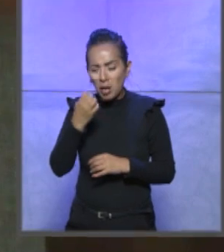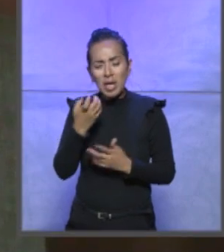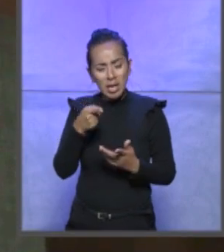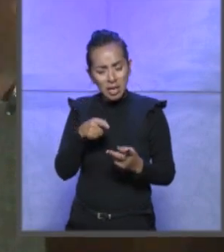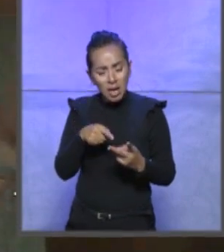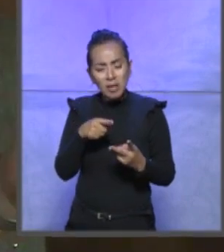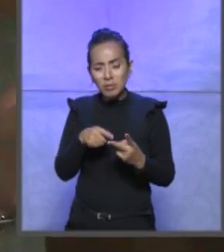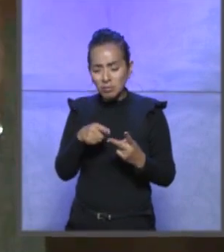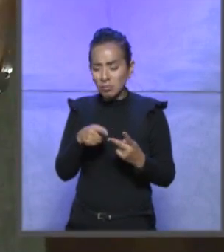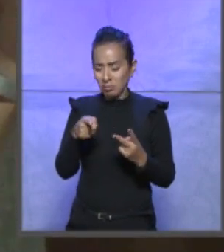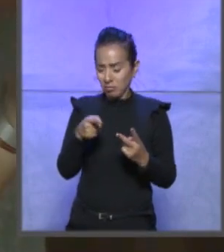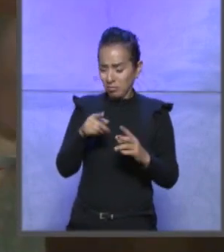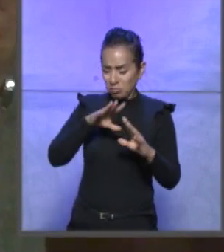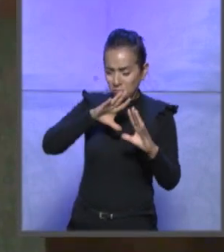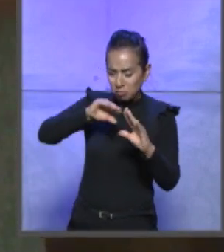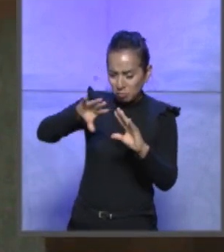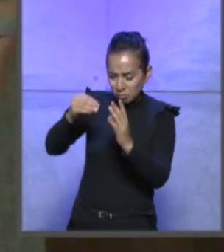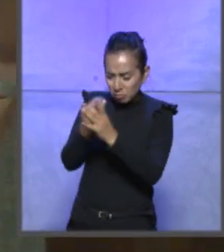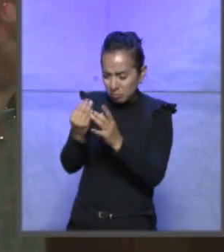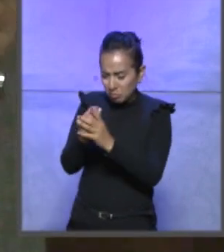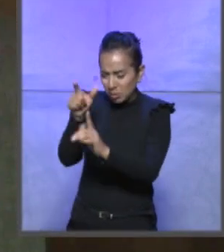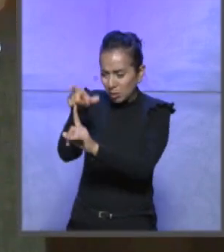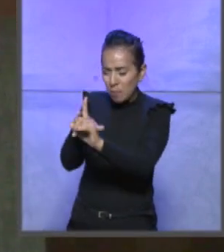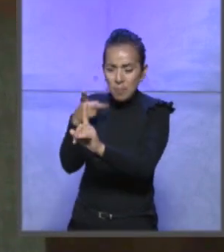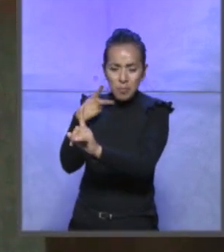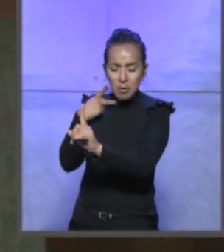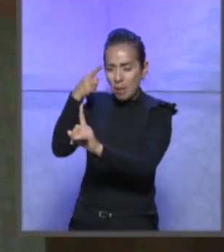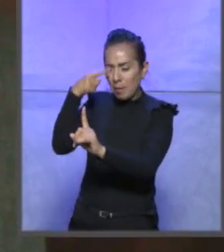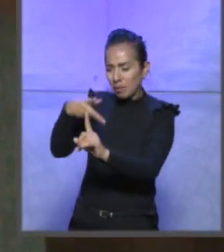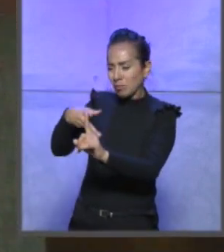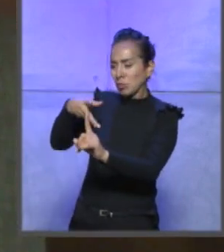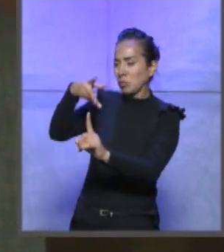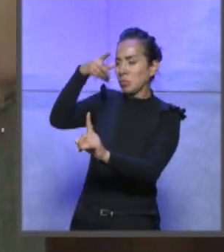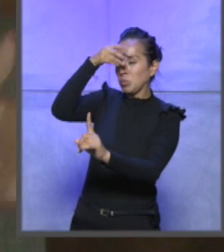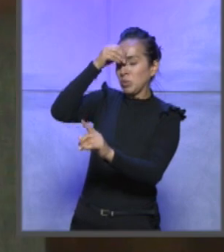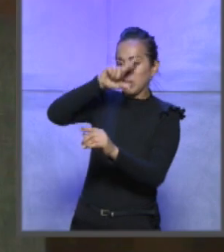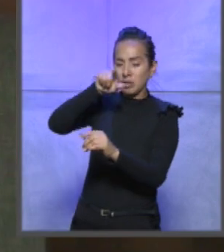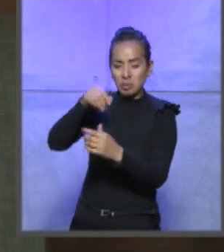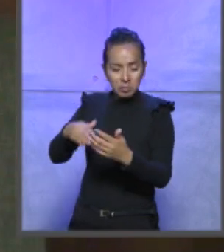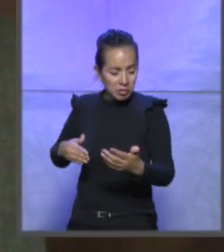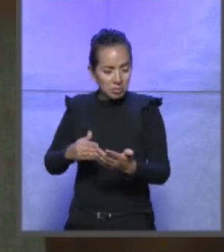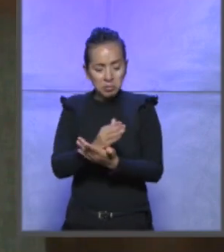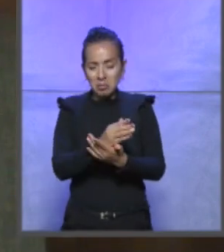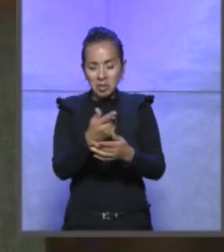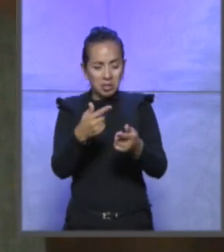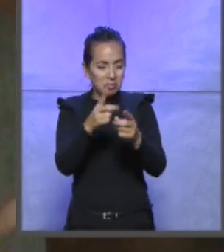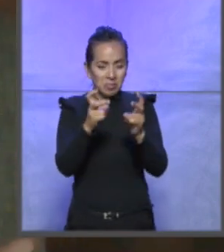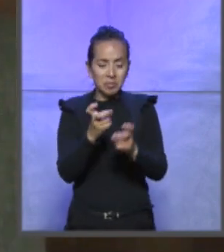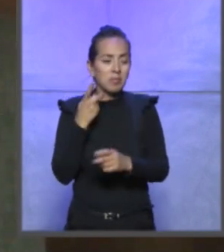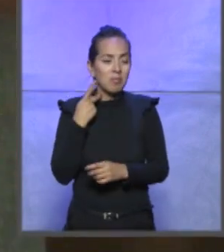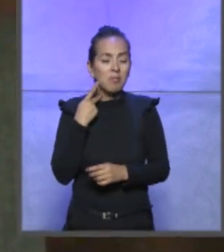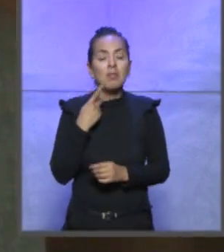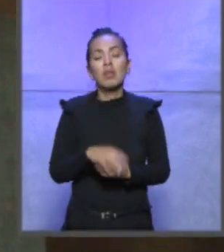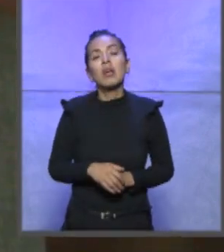formando a estos virtuales candidatos o a esos perfiles políticos para que puedan incursionar justamente en este tema.